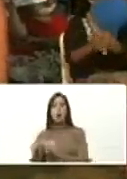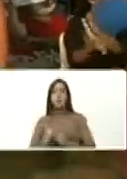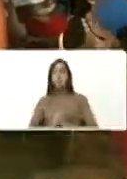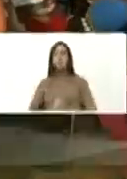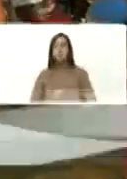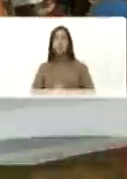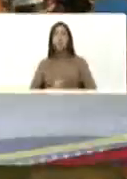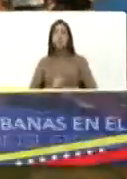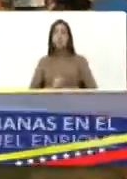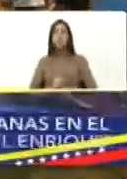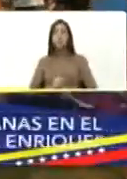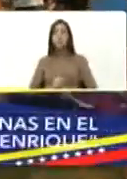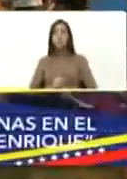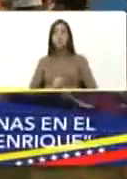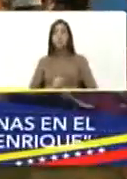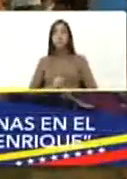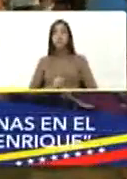Y